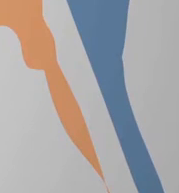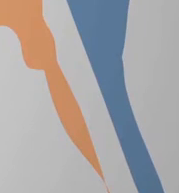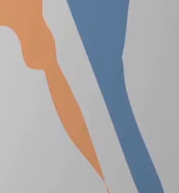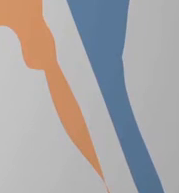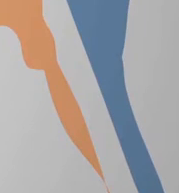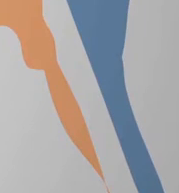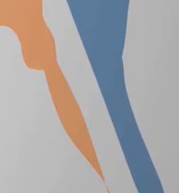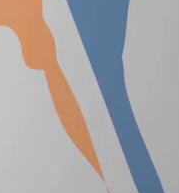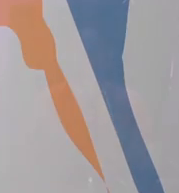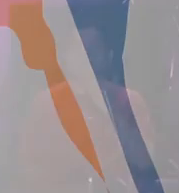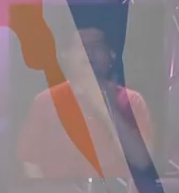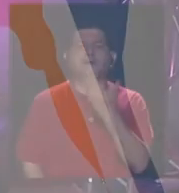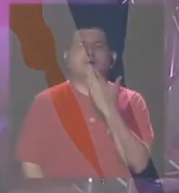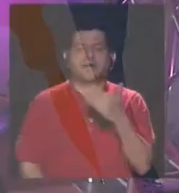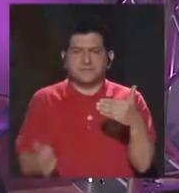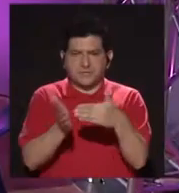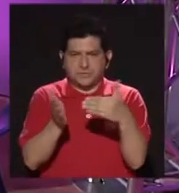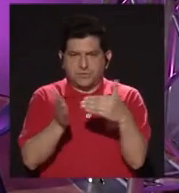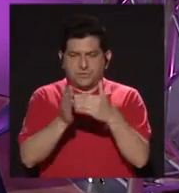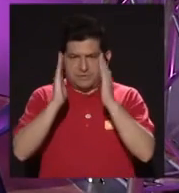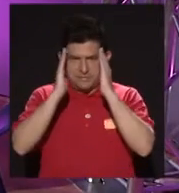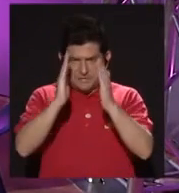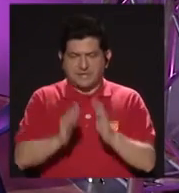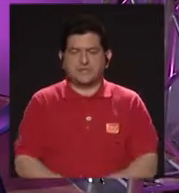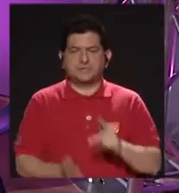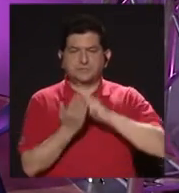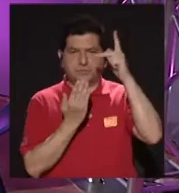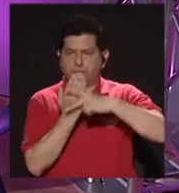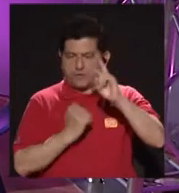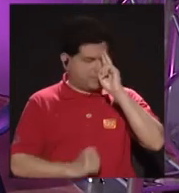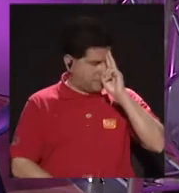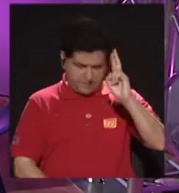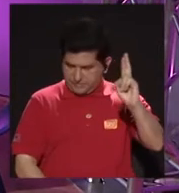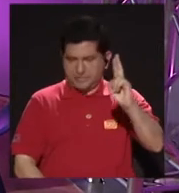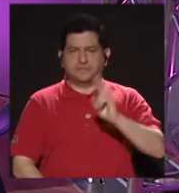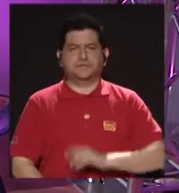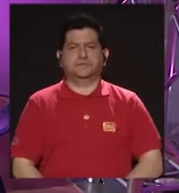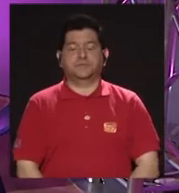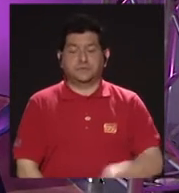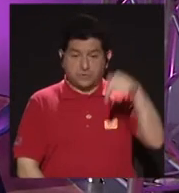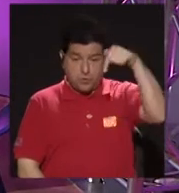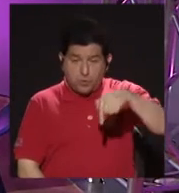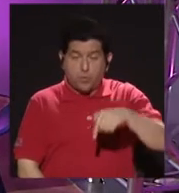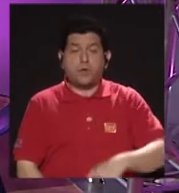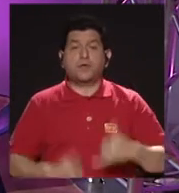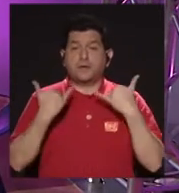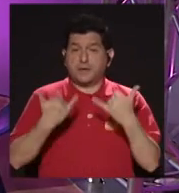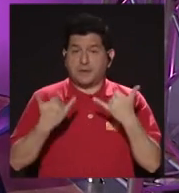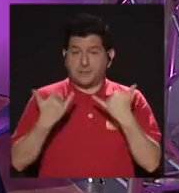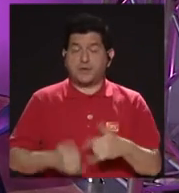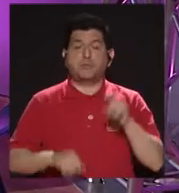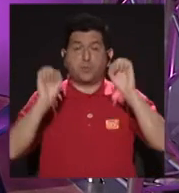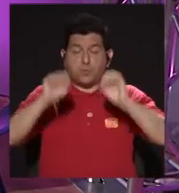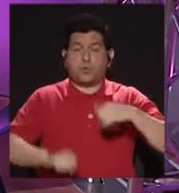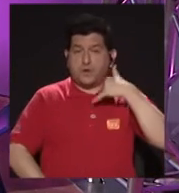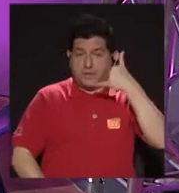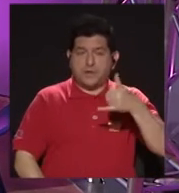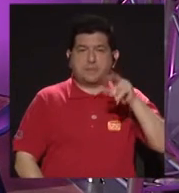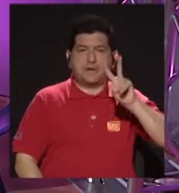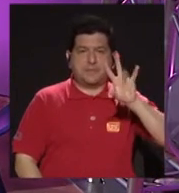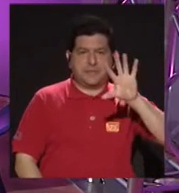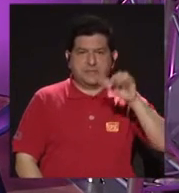gracias por estar una vez más con irreverencias hoy estamos en vivo y va a poder llamarnos al